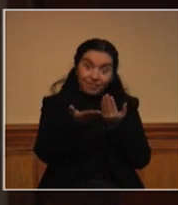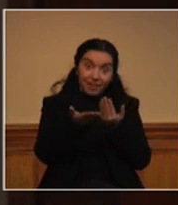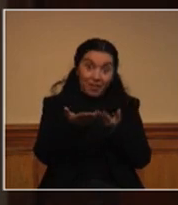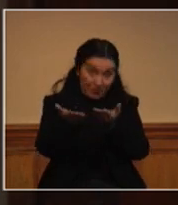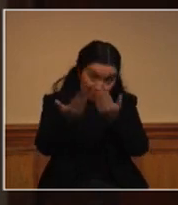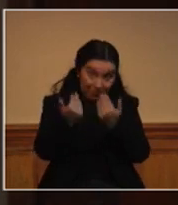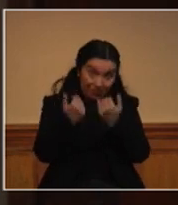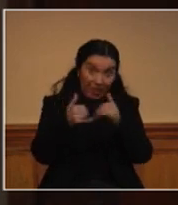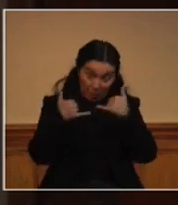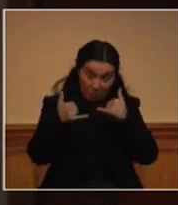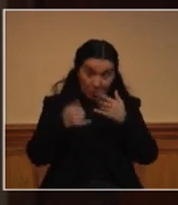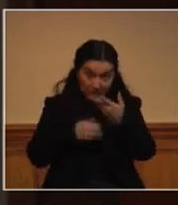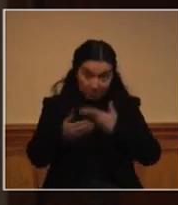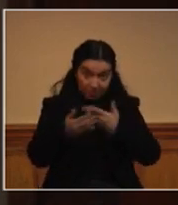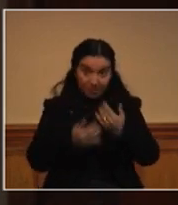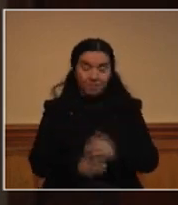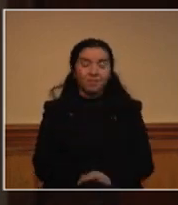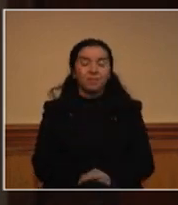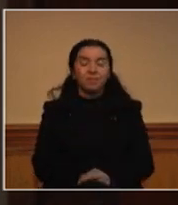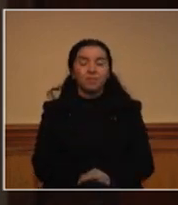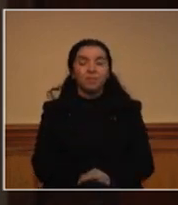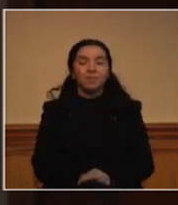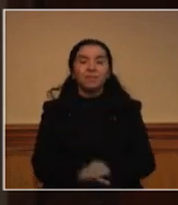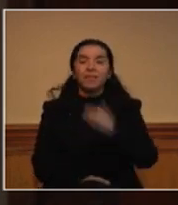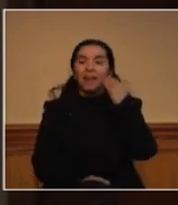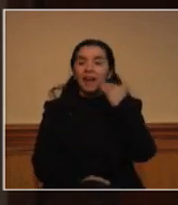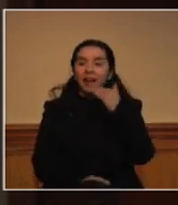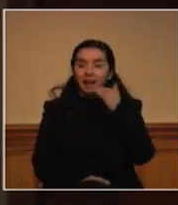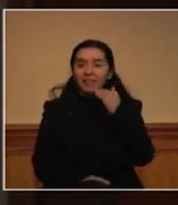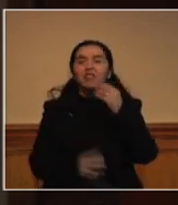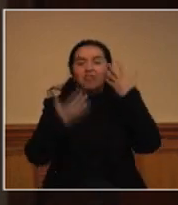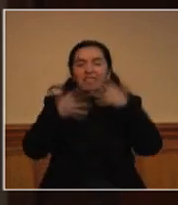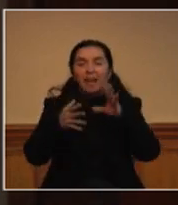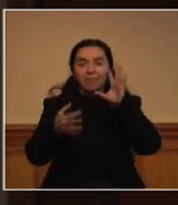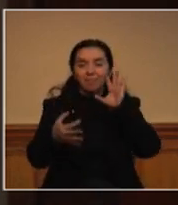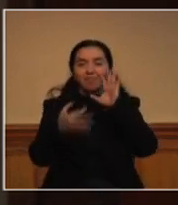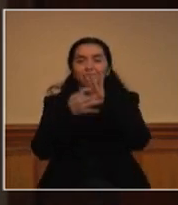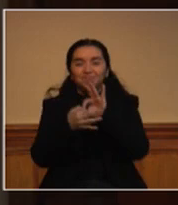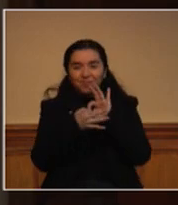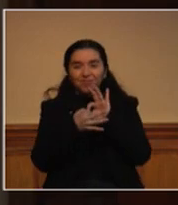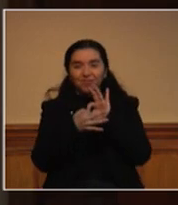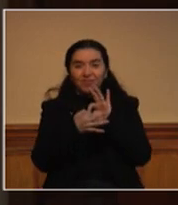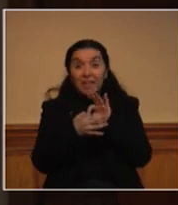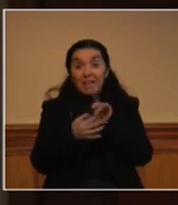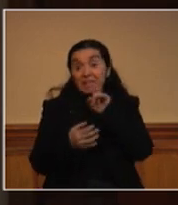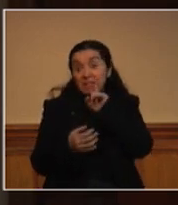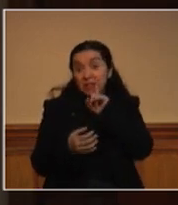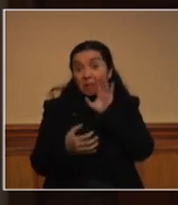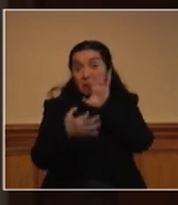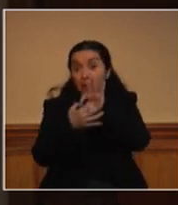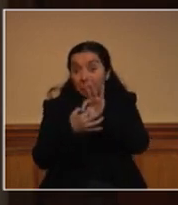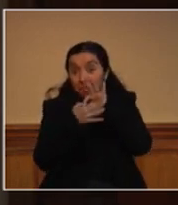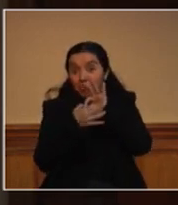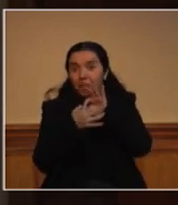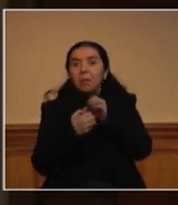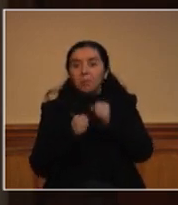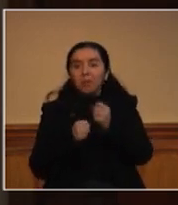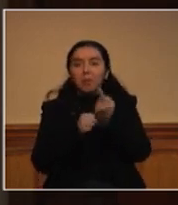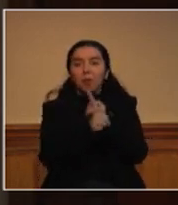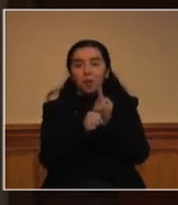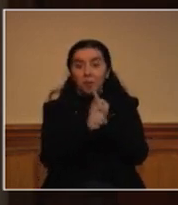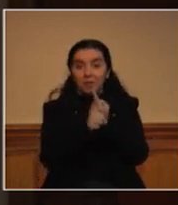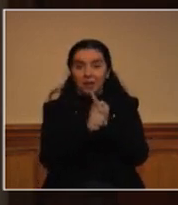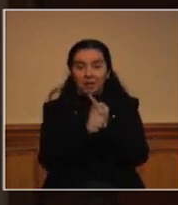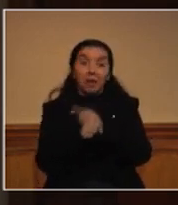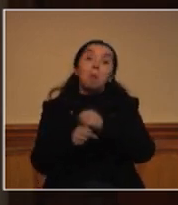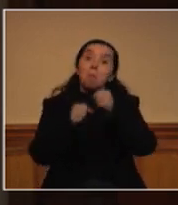ven, juguemos a algo, al niño ya lo tenemos enganchado. Y si lo tenemos enganchado, podemos conversar. Y si